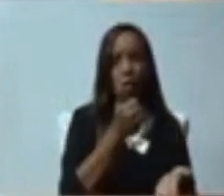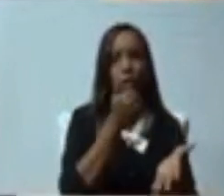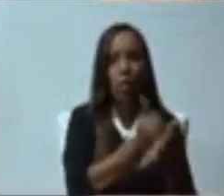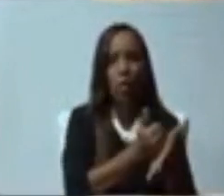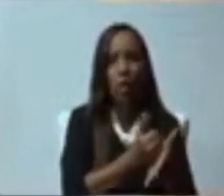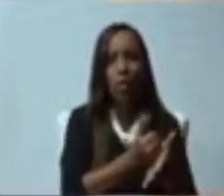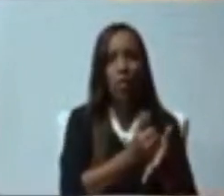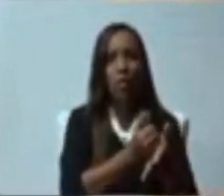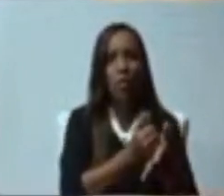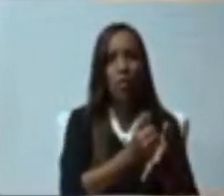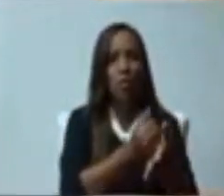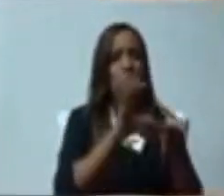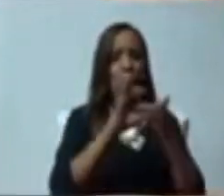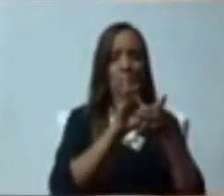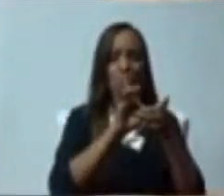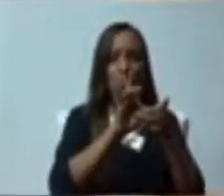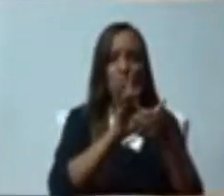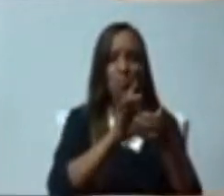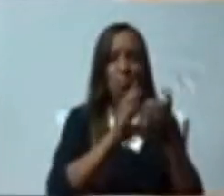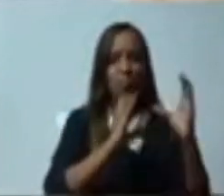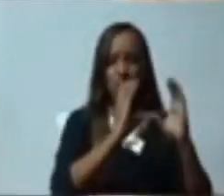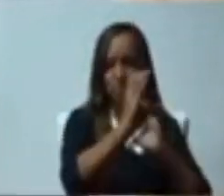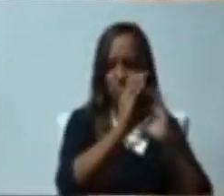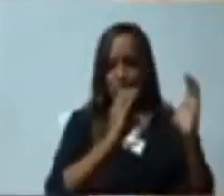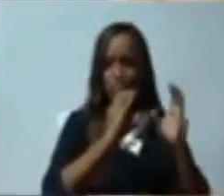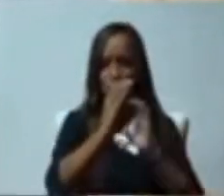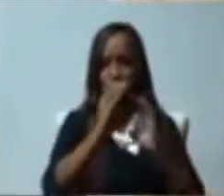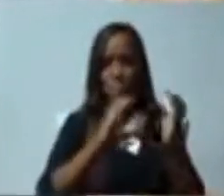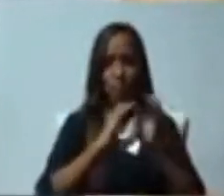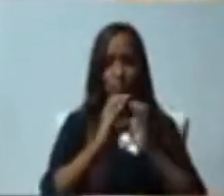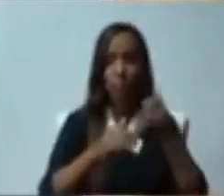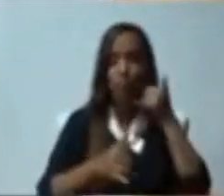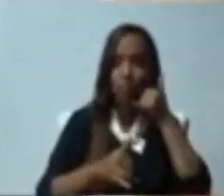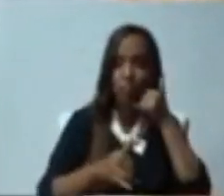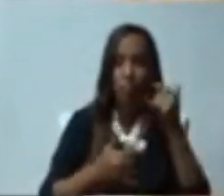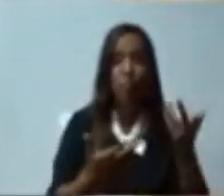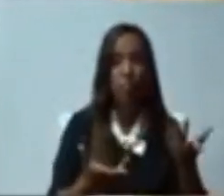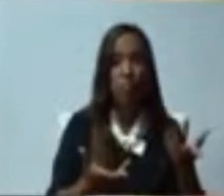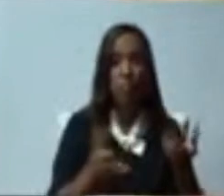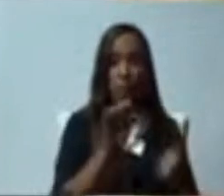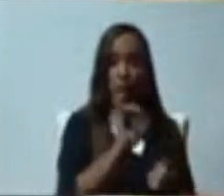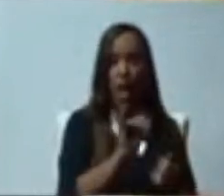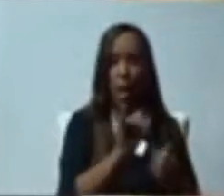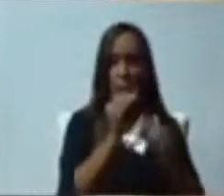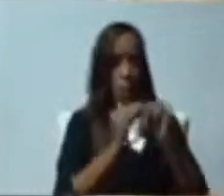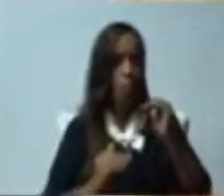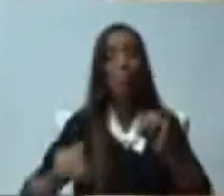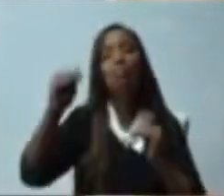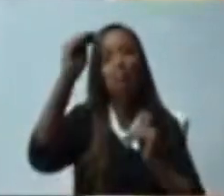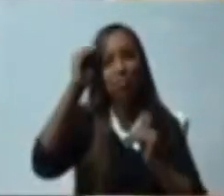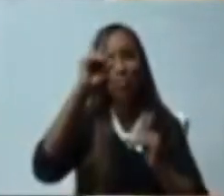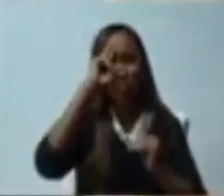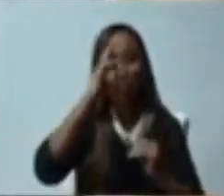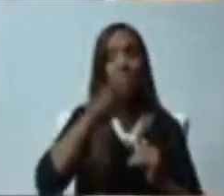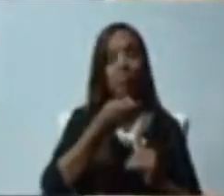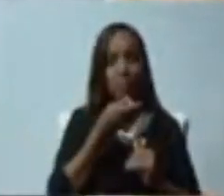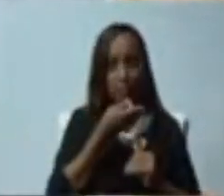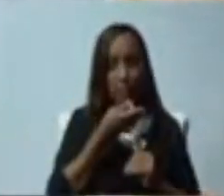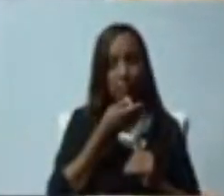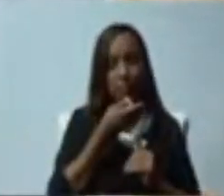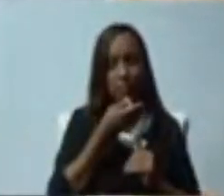el 1996, la época neoliberal. Entonces yo estoy de acuerdo, pero nosotros tenemos que